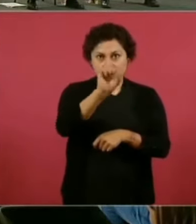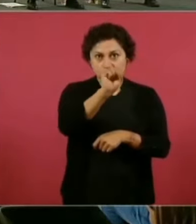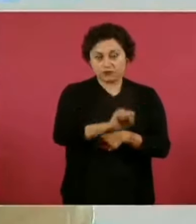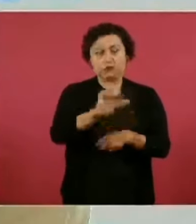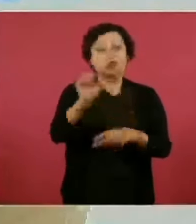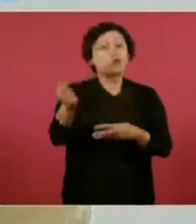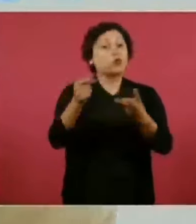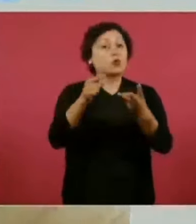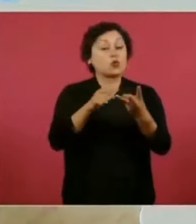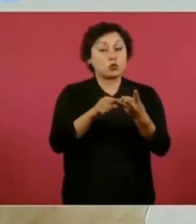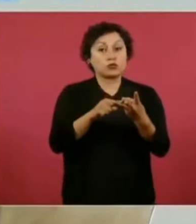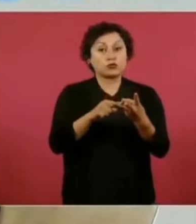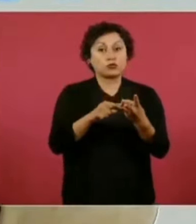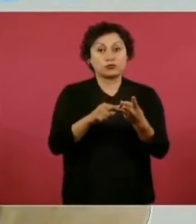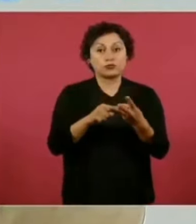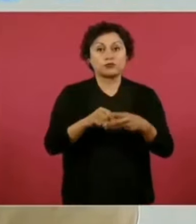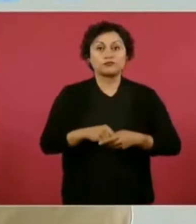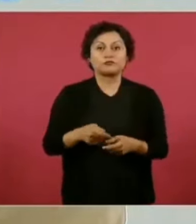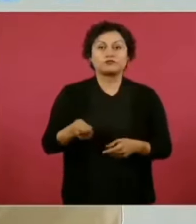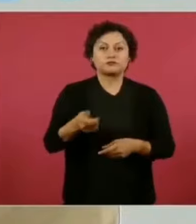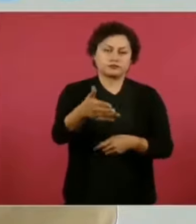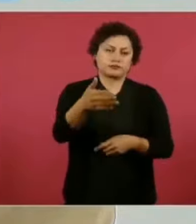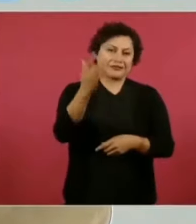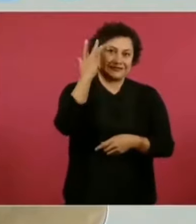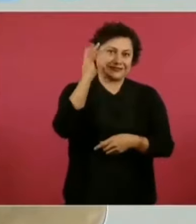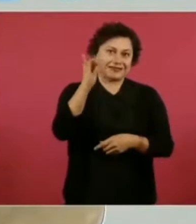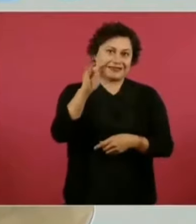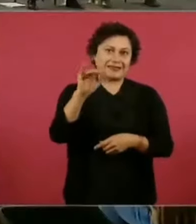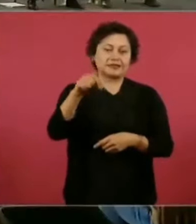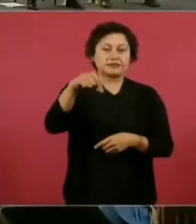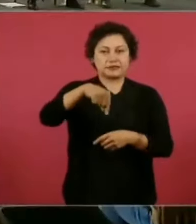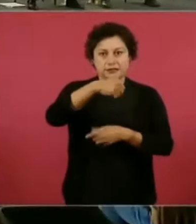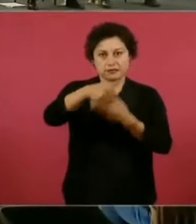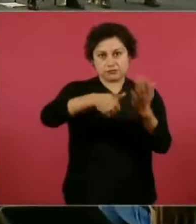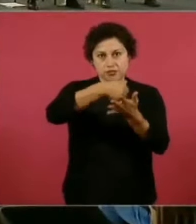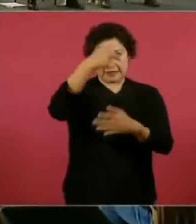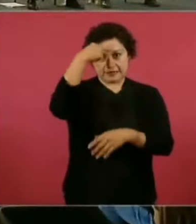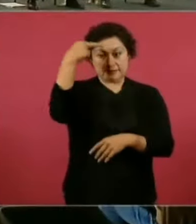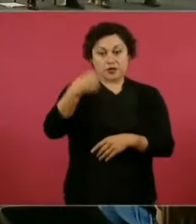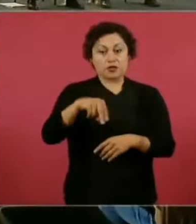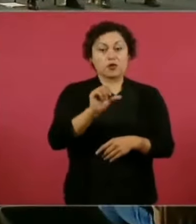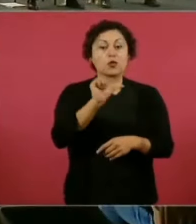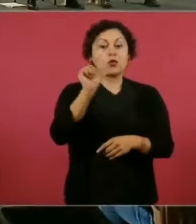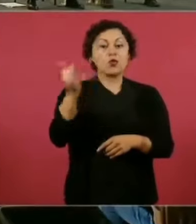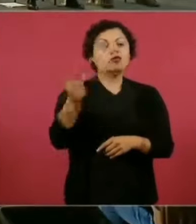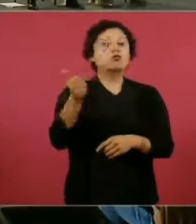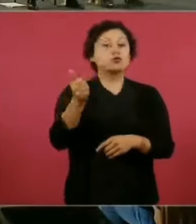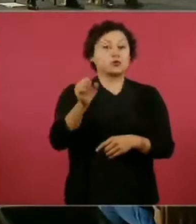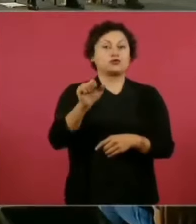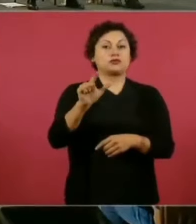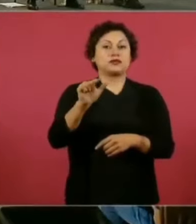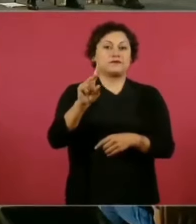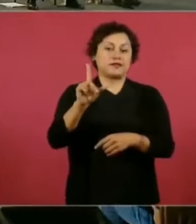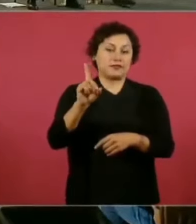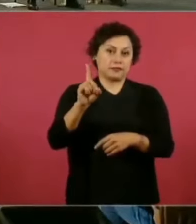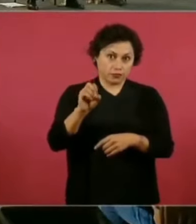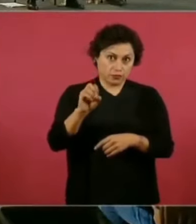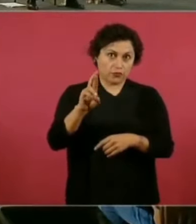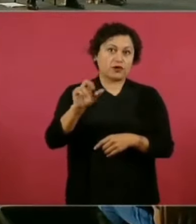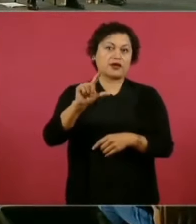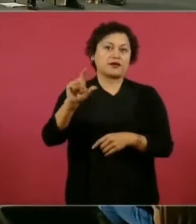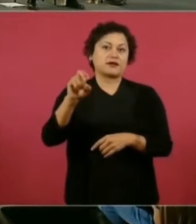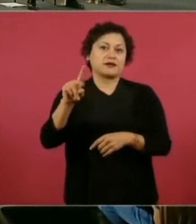salud llamado Santa Inés, aquí en la Ciudad de México. También hay otro llamado Salvador Allende, con clínica de especialidades